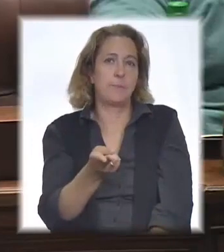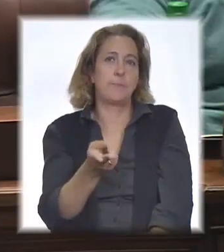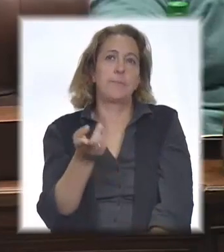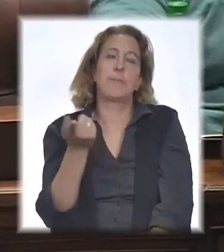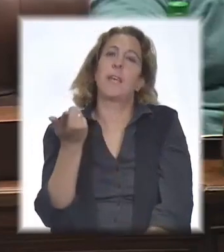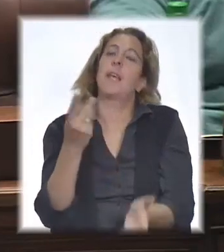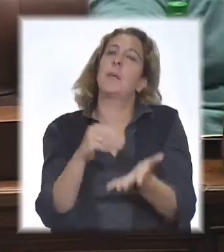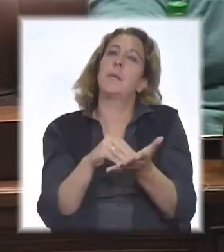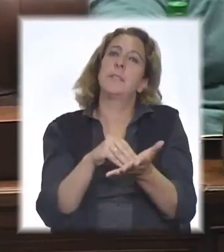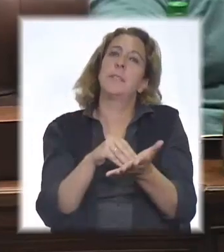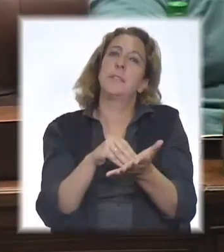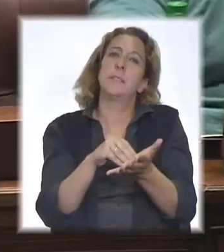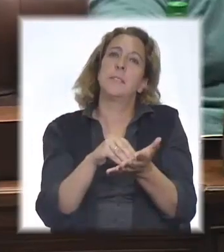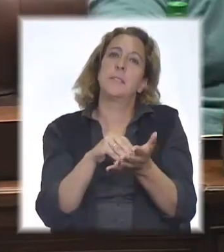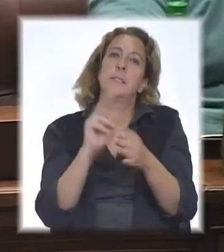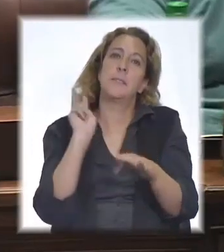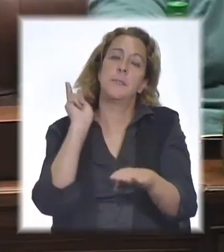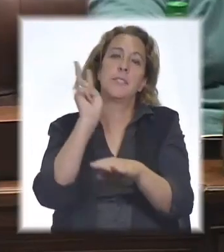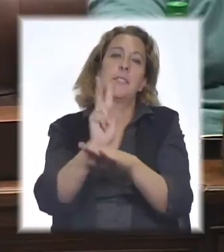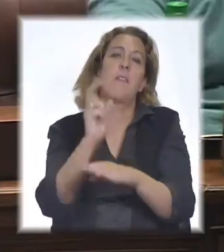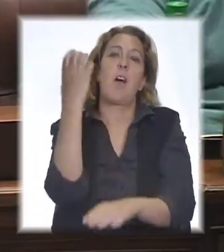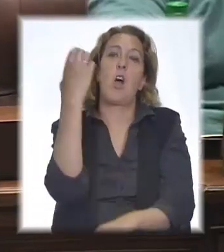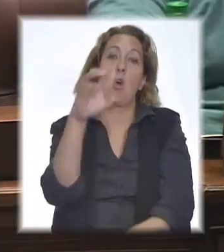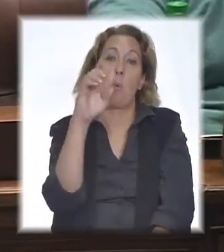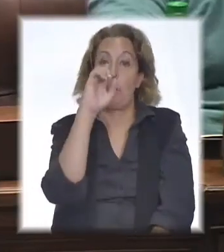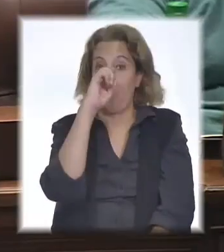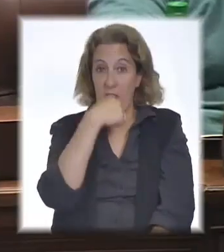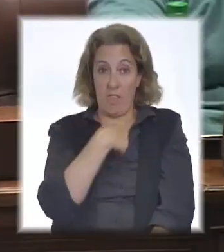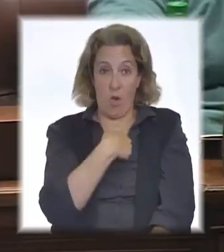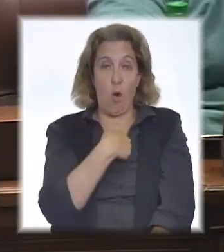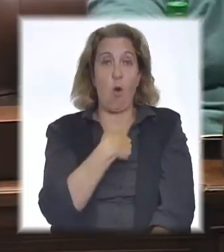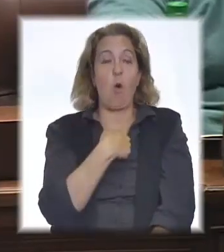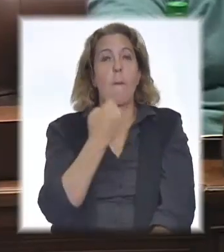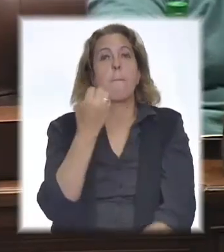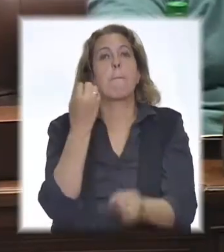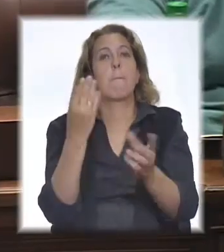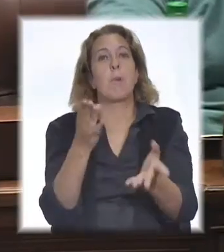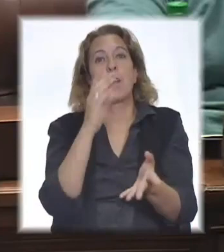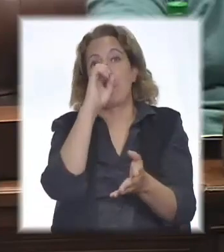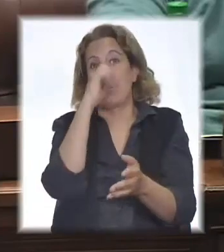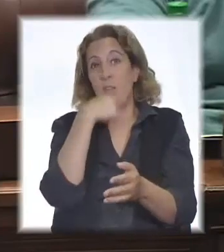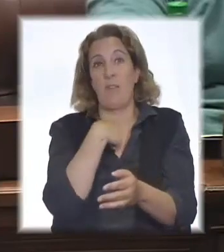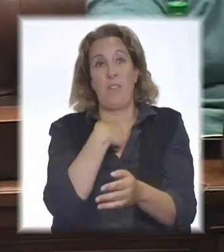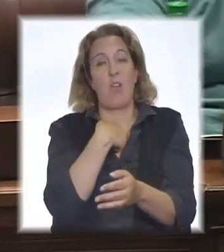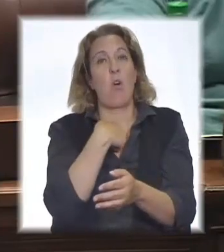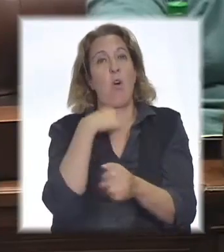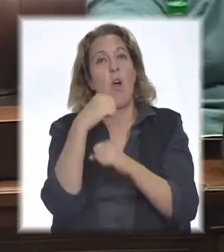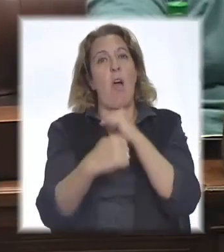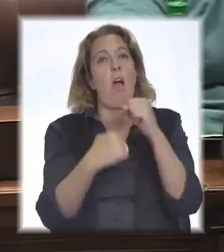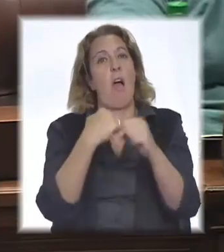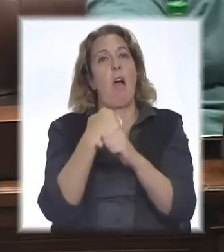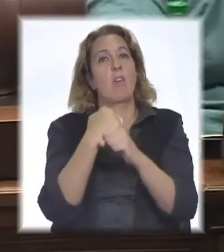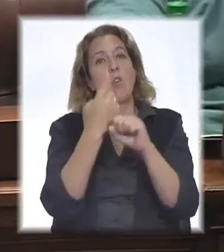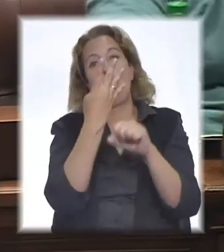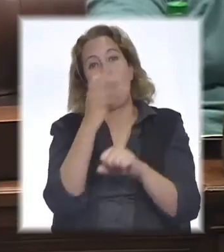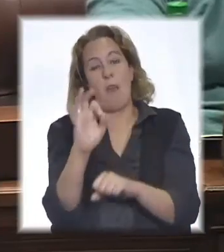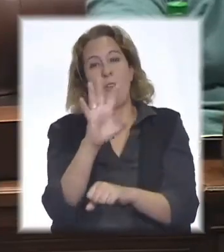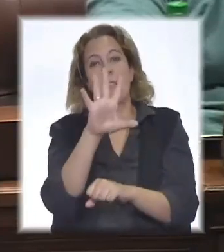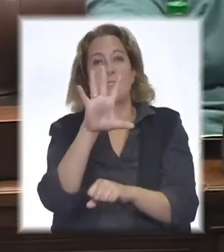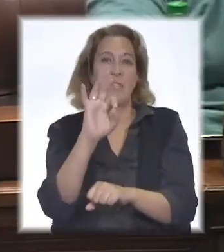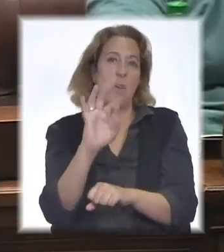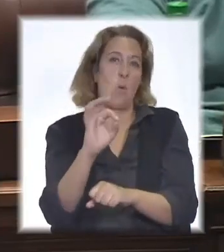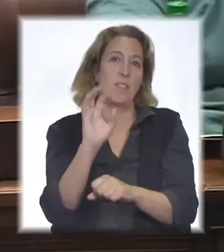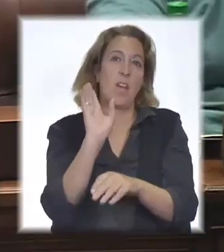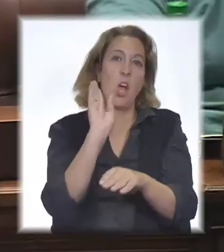que además visitaba en el club montevideo porque en el montevideo de los años 40 y 50 los clubes